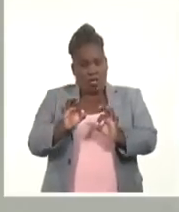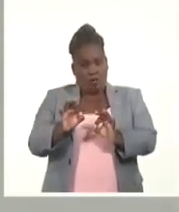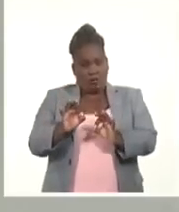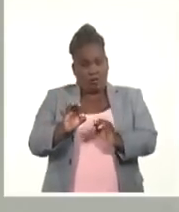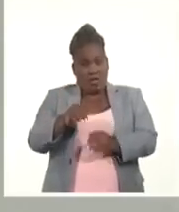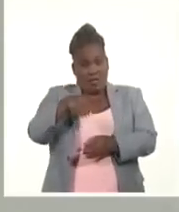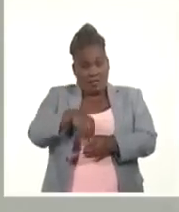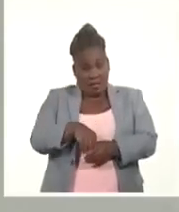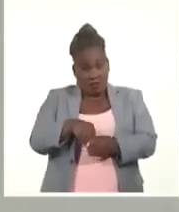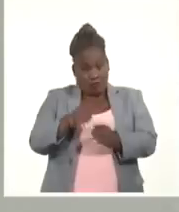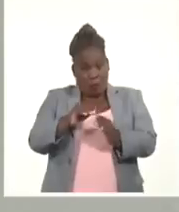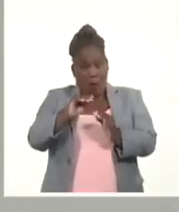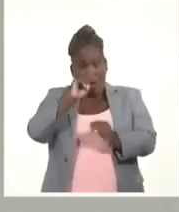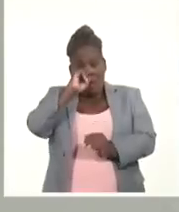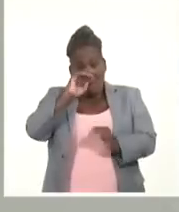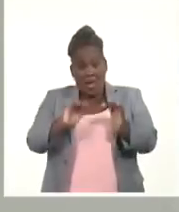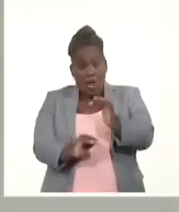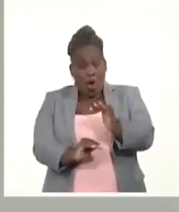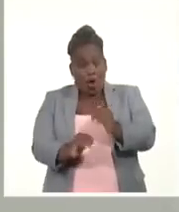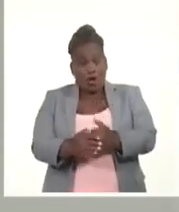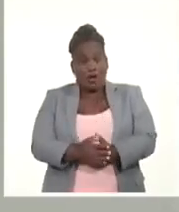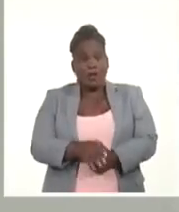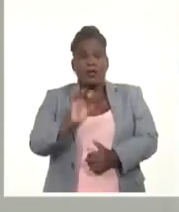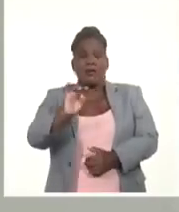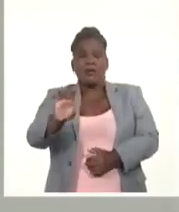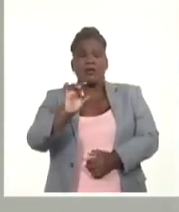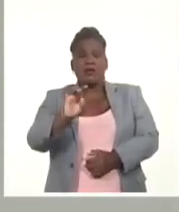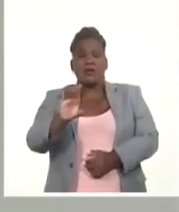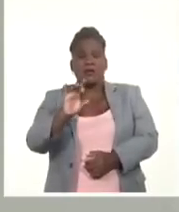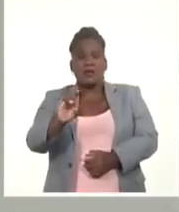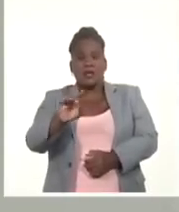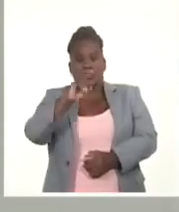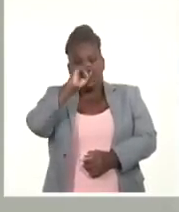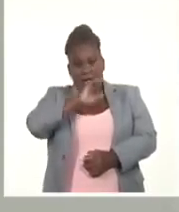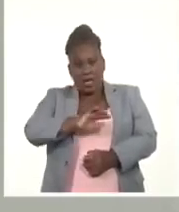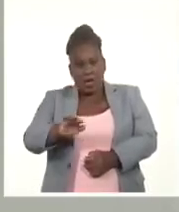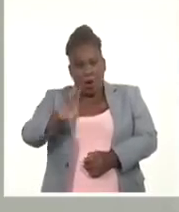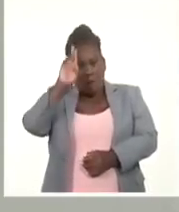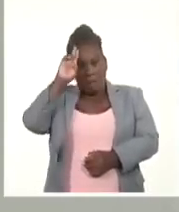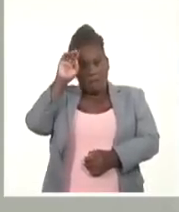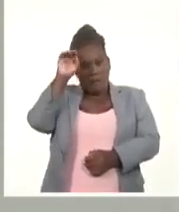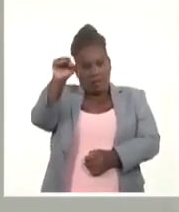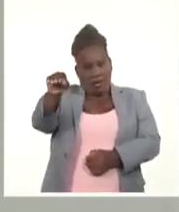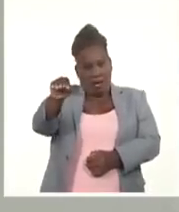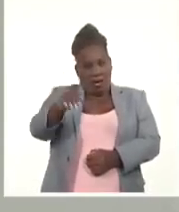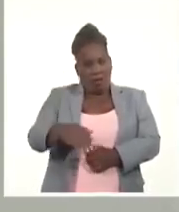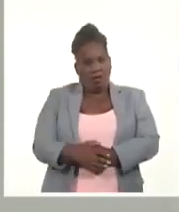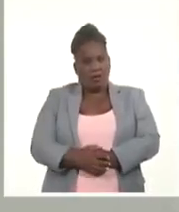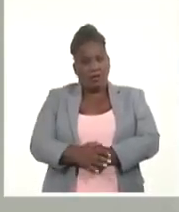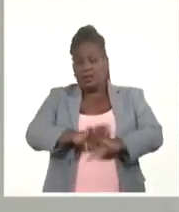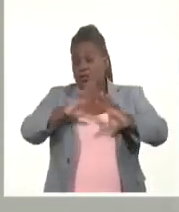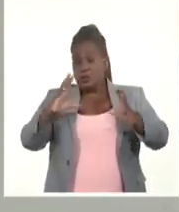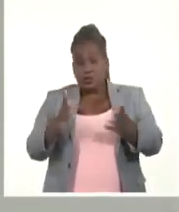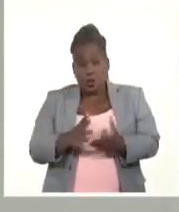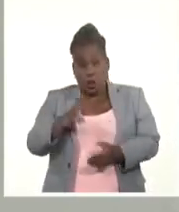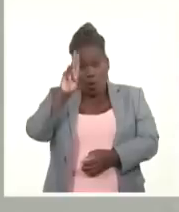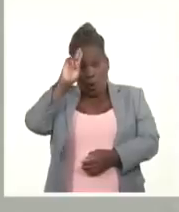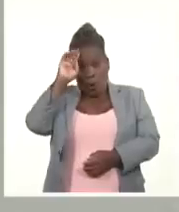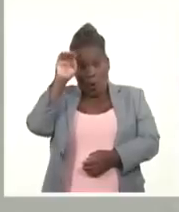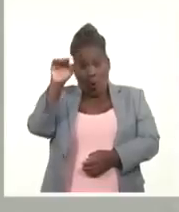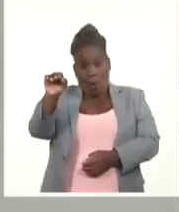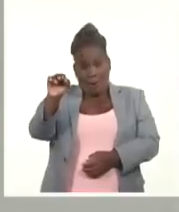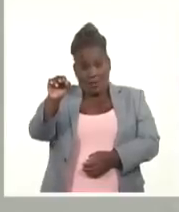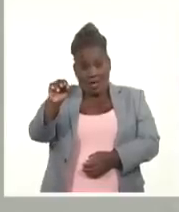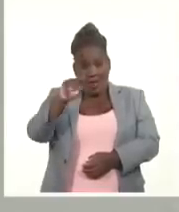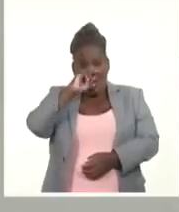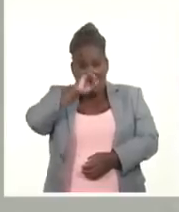edad, tenemos 15 menores de edad aún hospitalizados, todos hospitalizados en el Hospital Pediátrico Juan